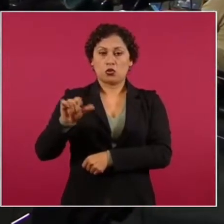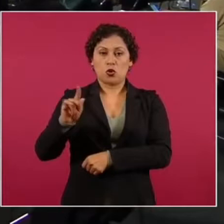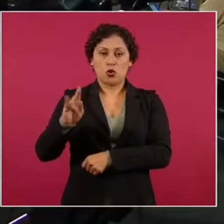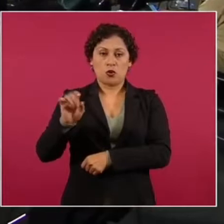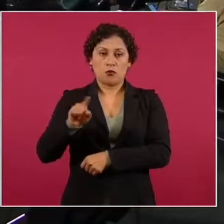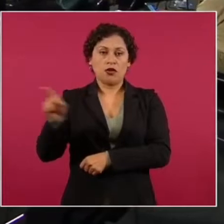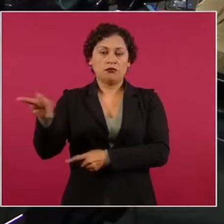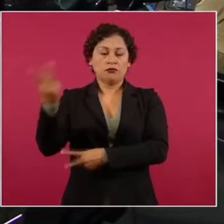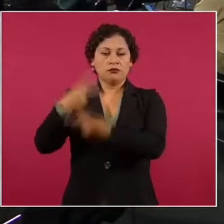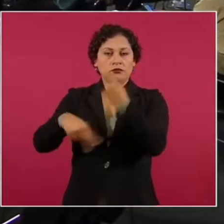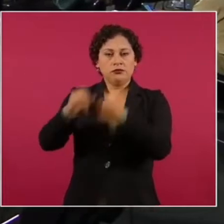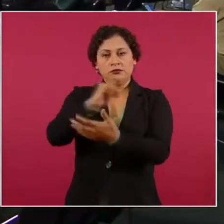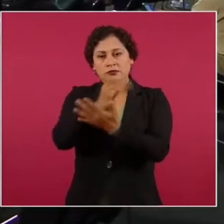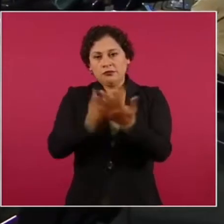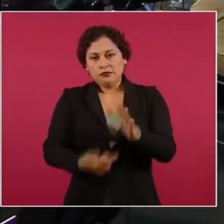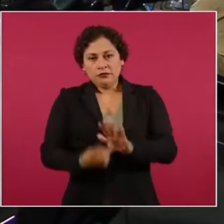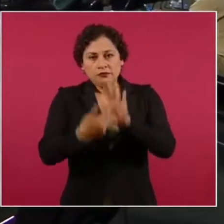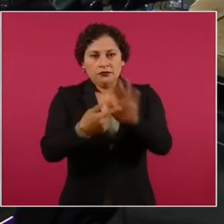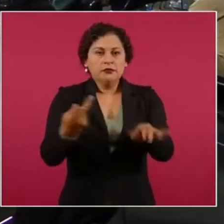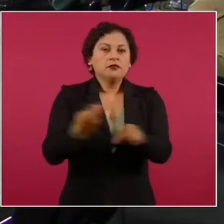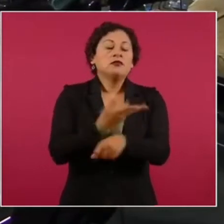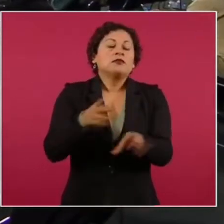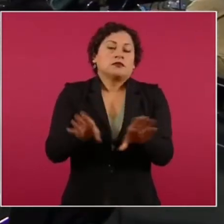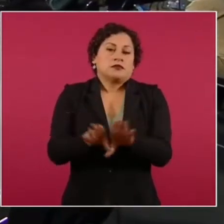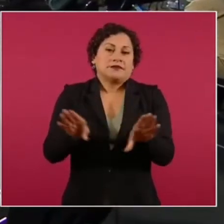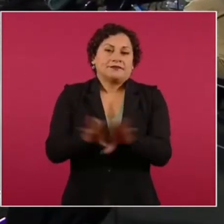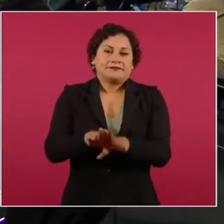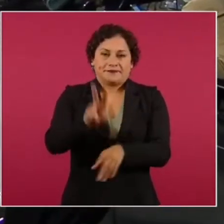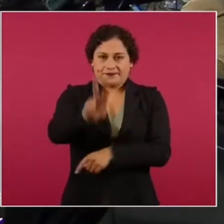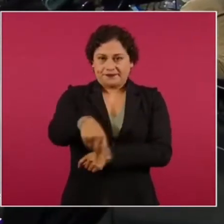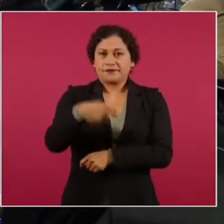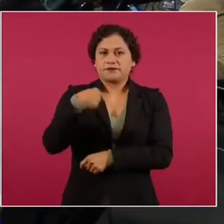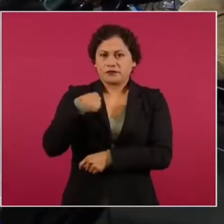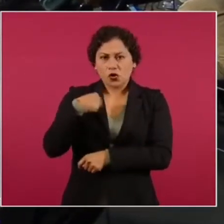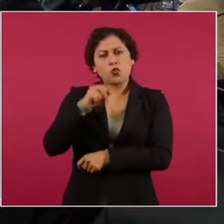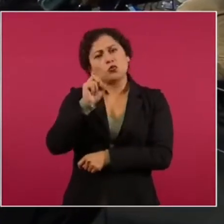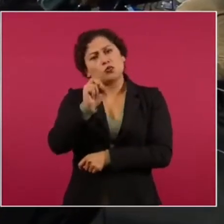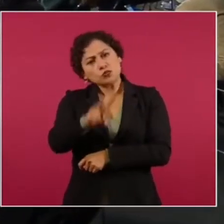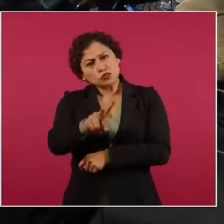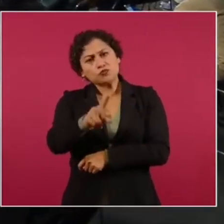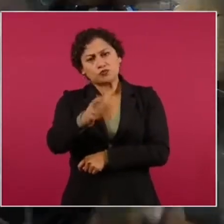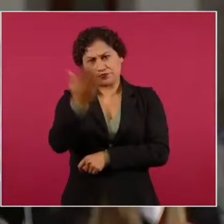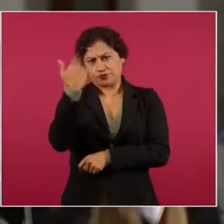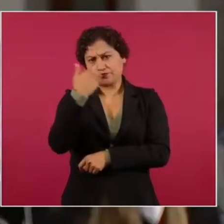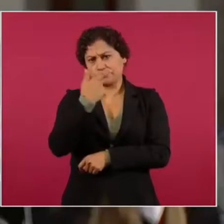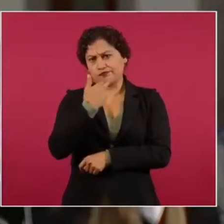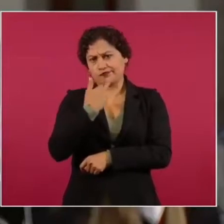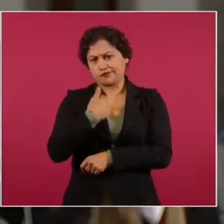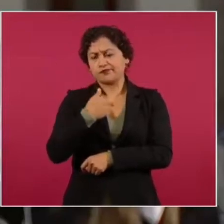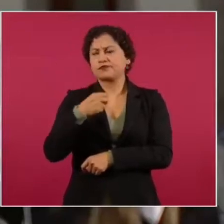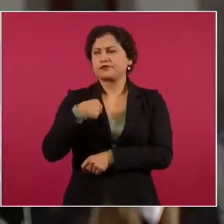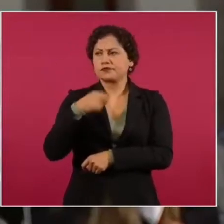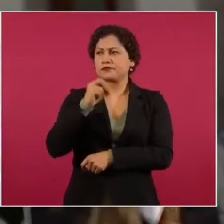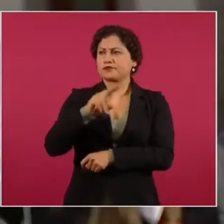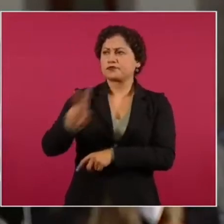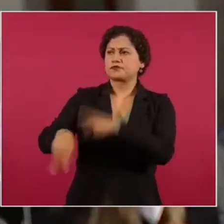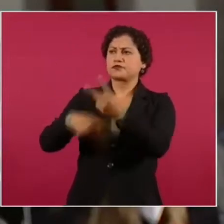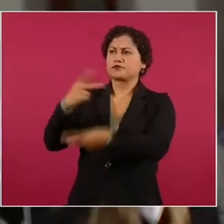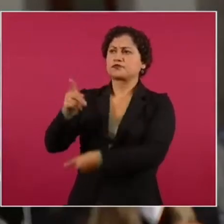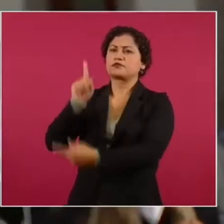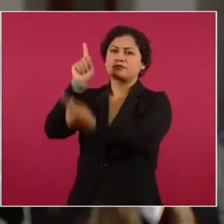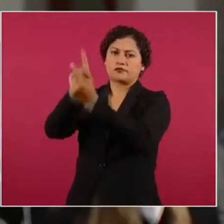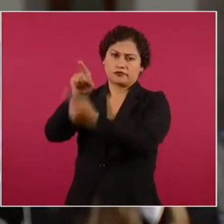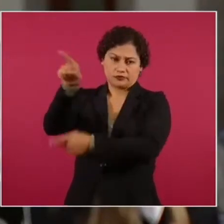al respecto de qué es lo que se puede hacer. Yo incluso me reuní allá en Sonora con alrededor de